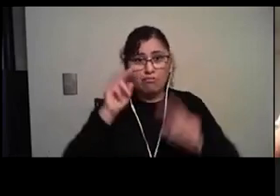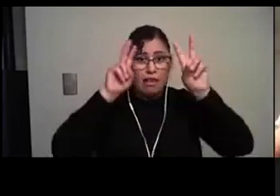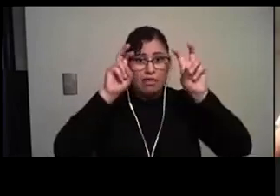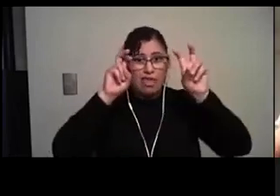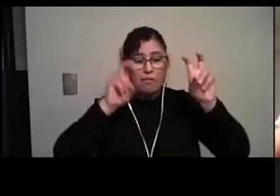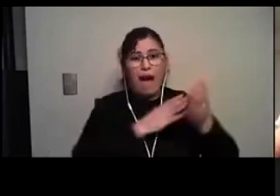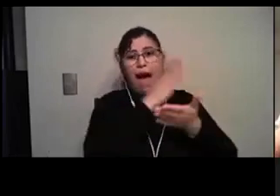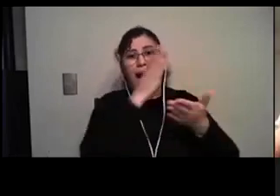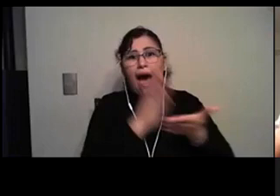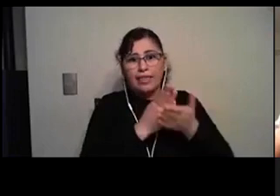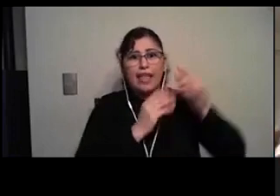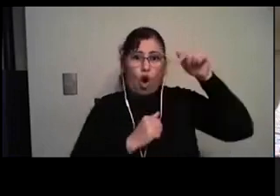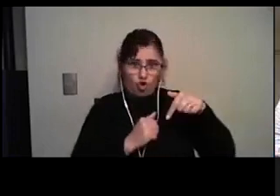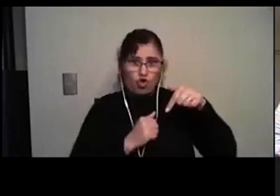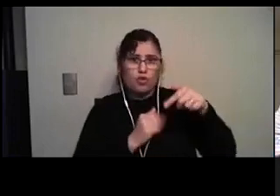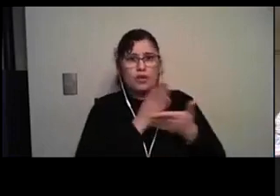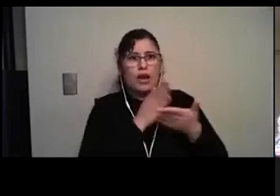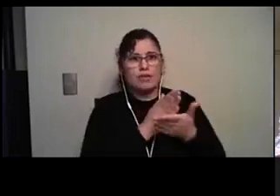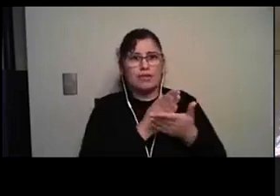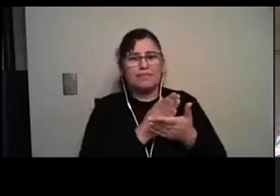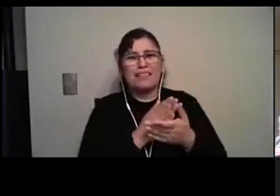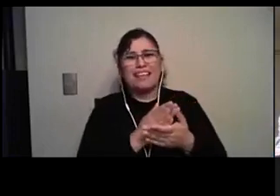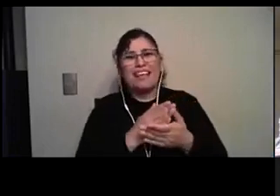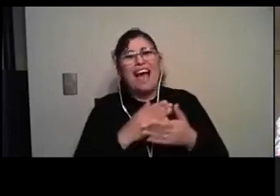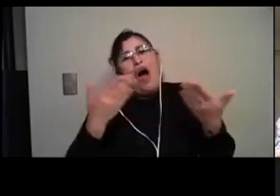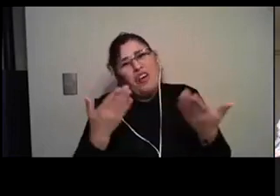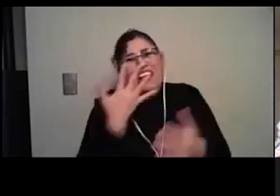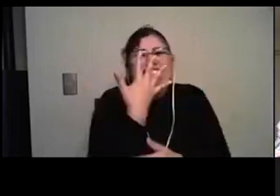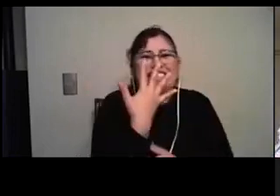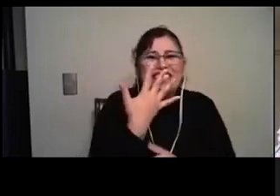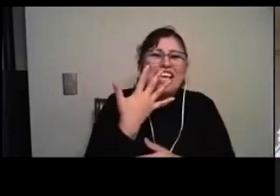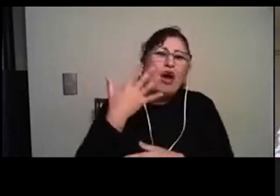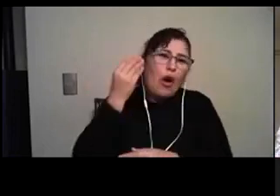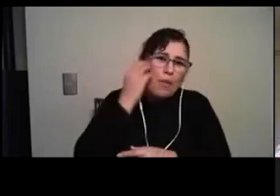el próximo miércoles? también, hasta lo de hoy día.